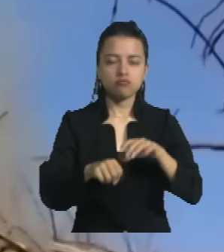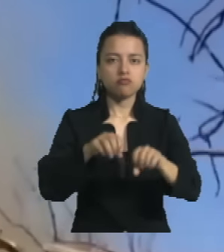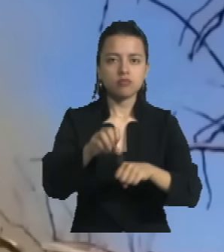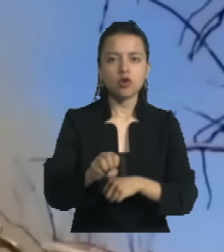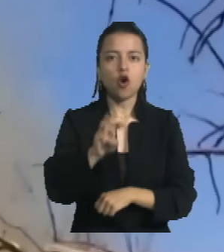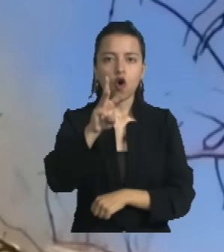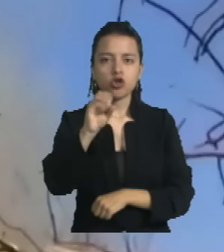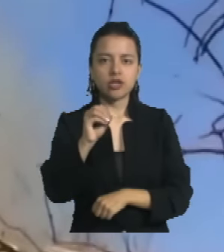asentamientos